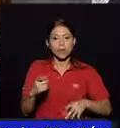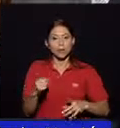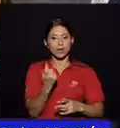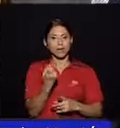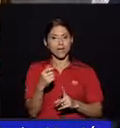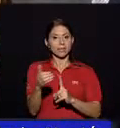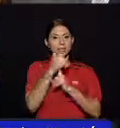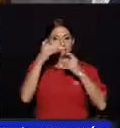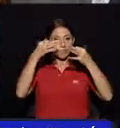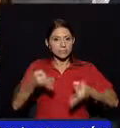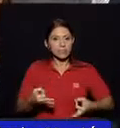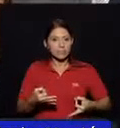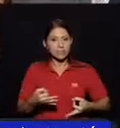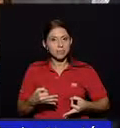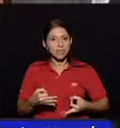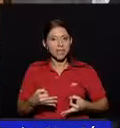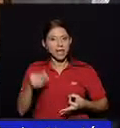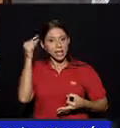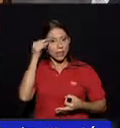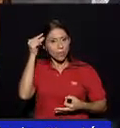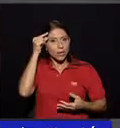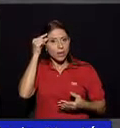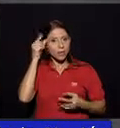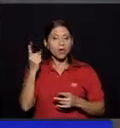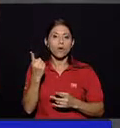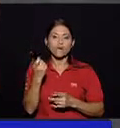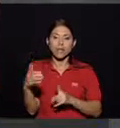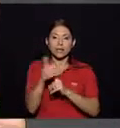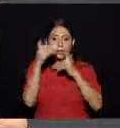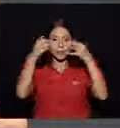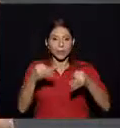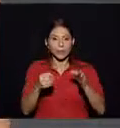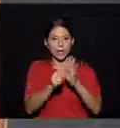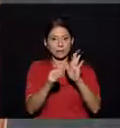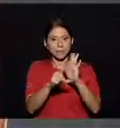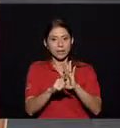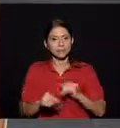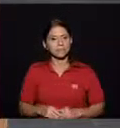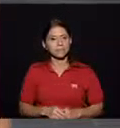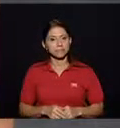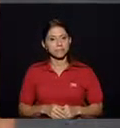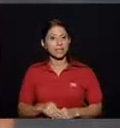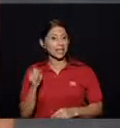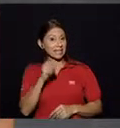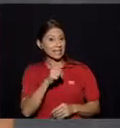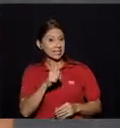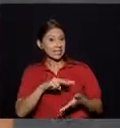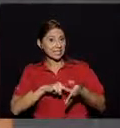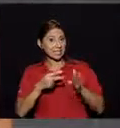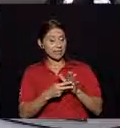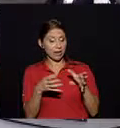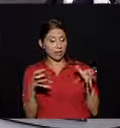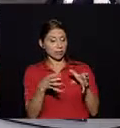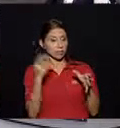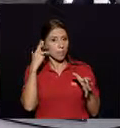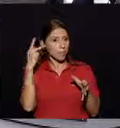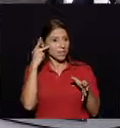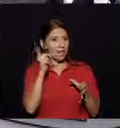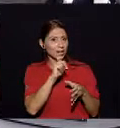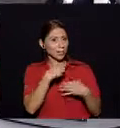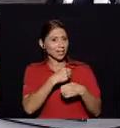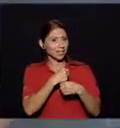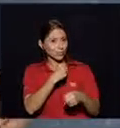porque no se están tomando decisiones ni desde el gobierno en sí, ni desde la Asamblea Legislativa. Sí, o sea, la clase